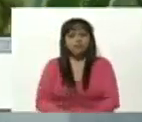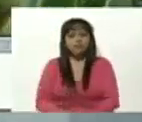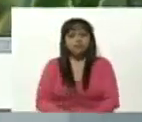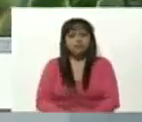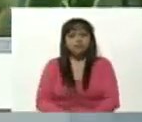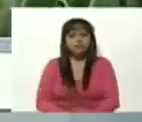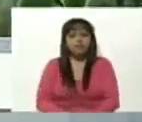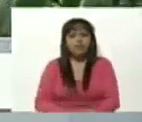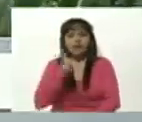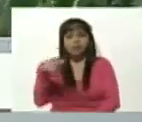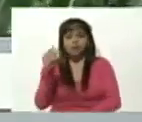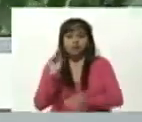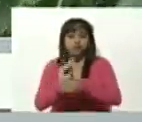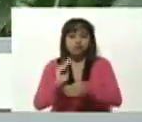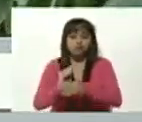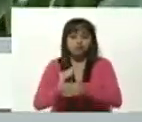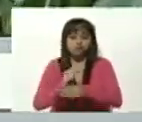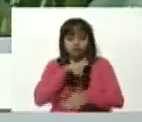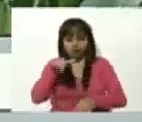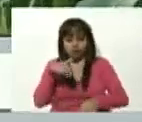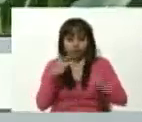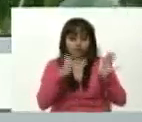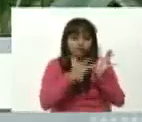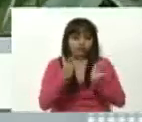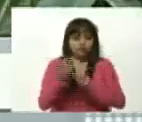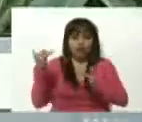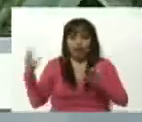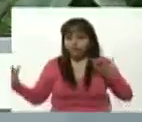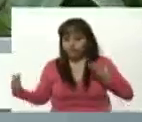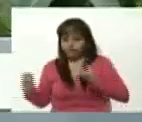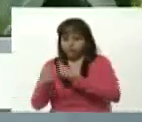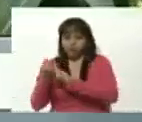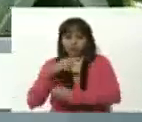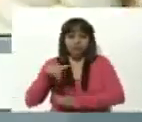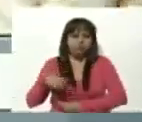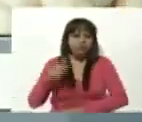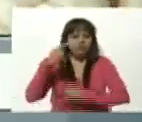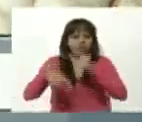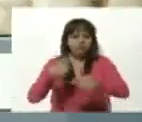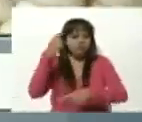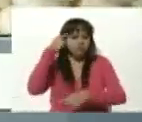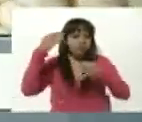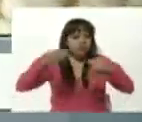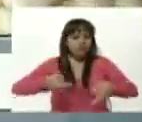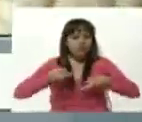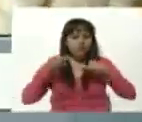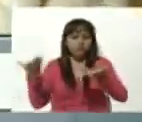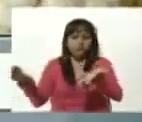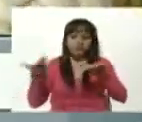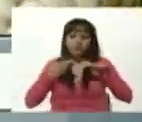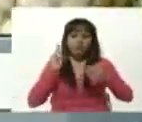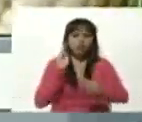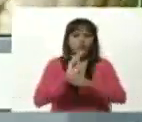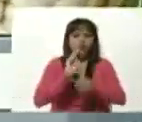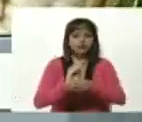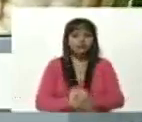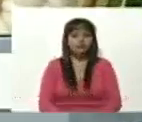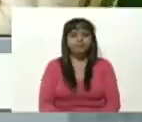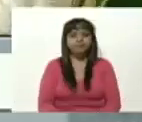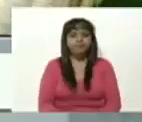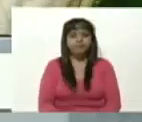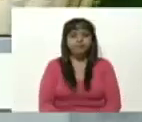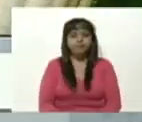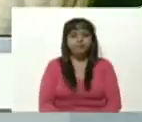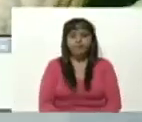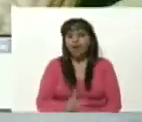fe en la protección de nuestro Señor Jesucristo, que está con nosotros todos los días y siempre dándonos su protección. Por eso es que no